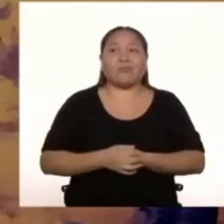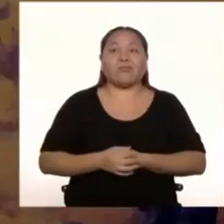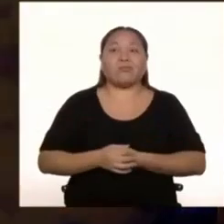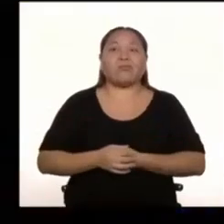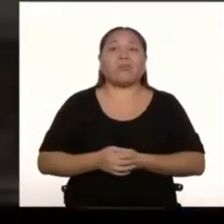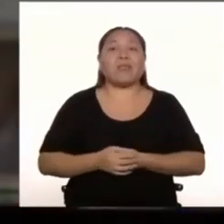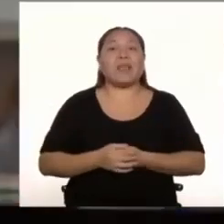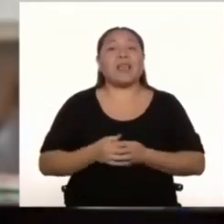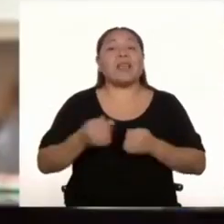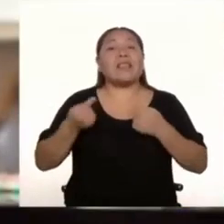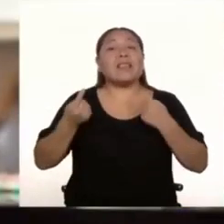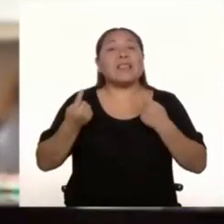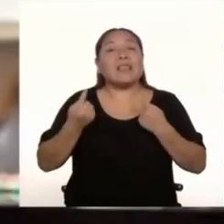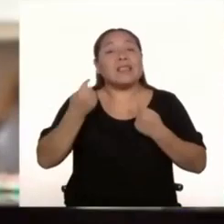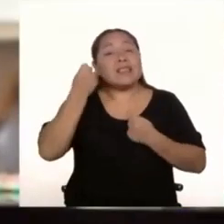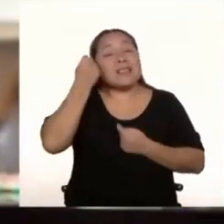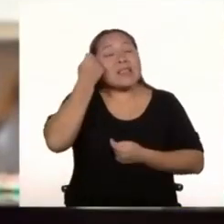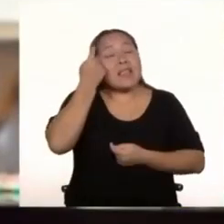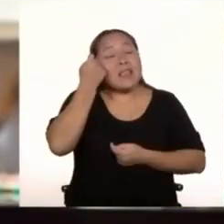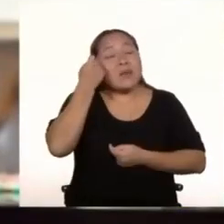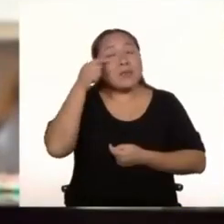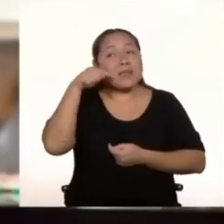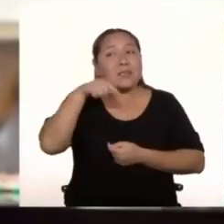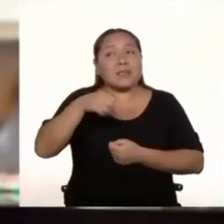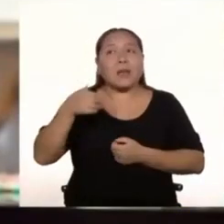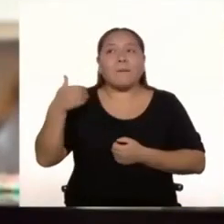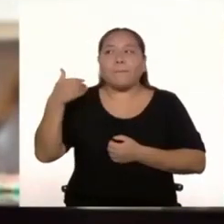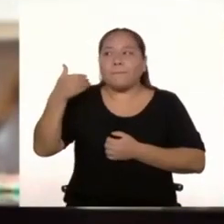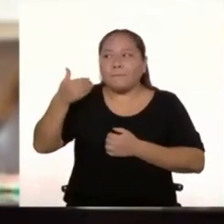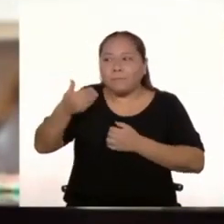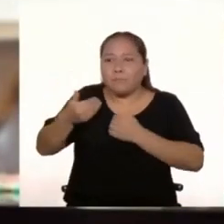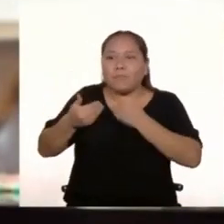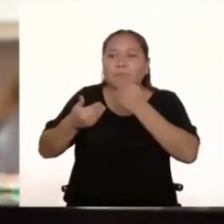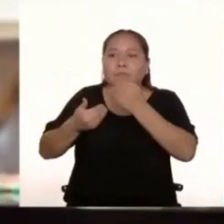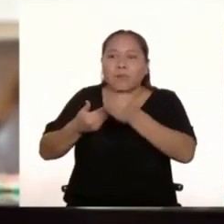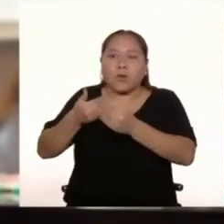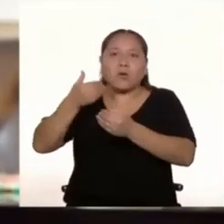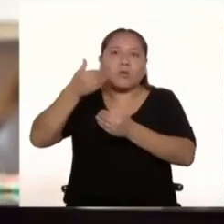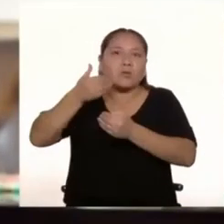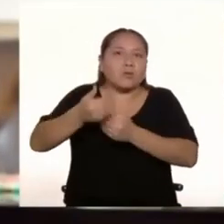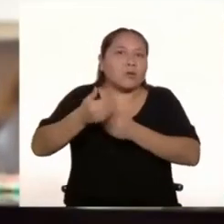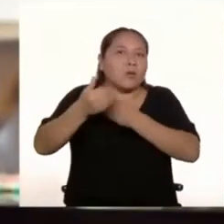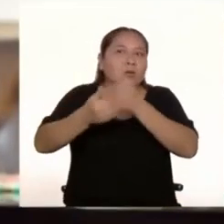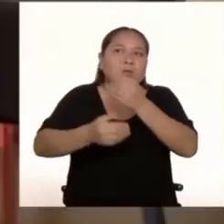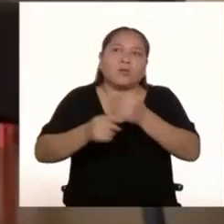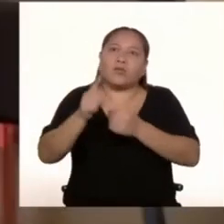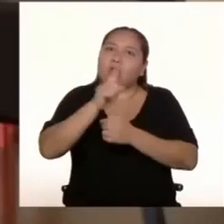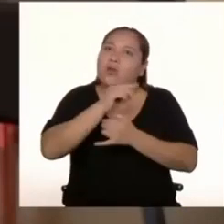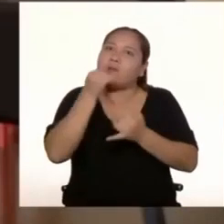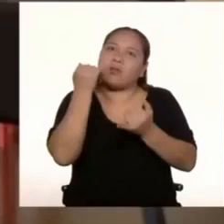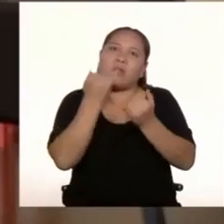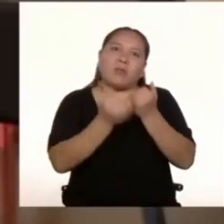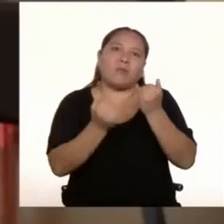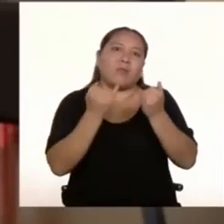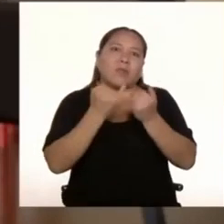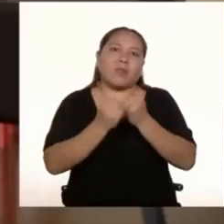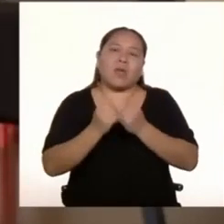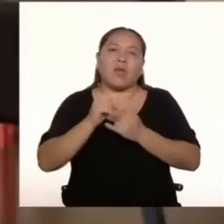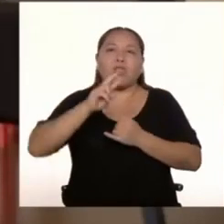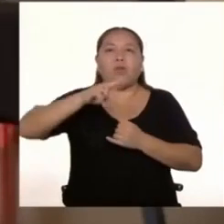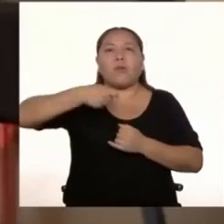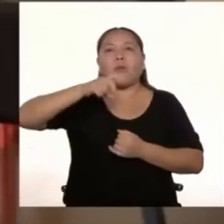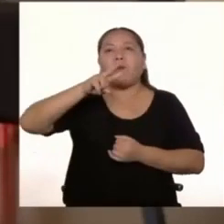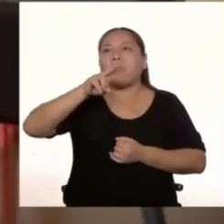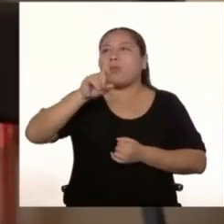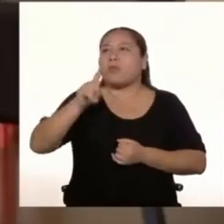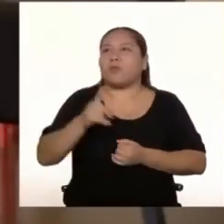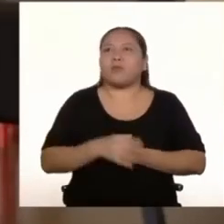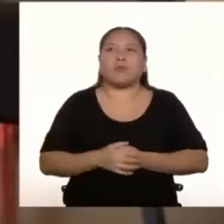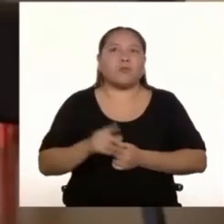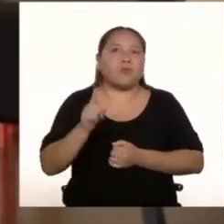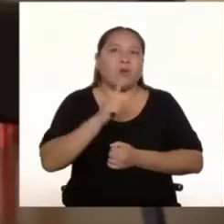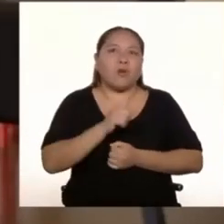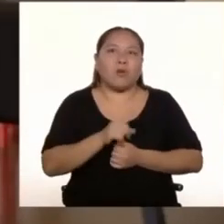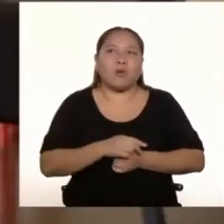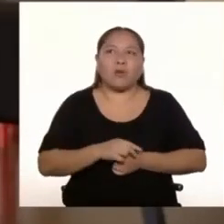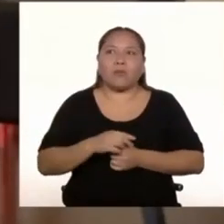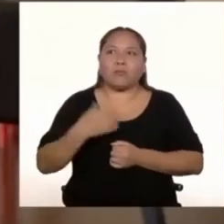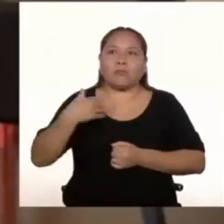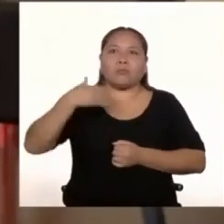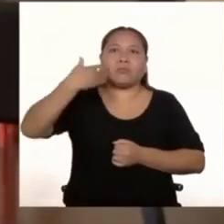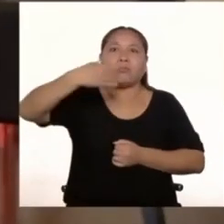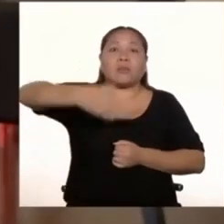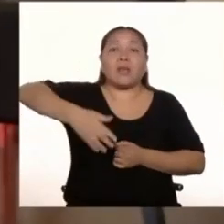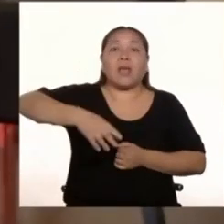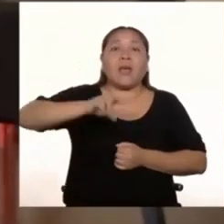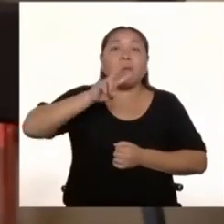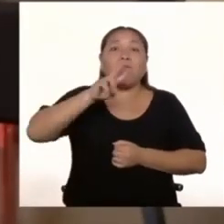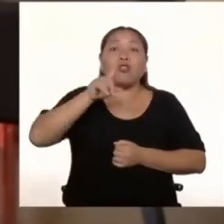Entendamos este proceso que va a tomar mucho tiempo porque no termina en el 21. O sea, el 21 es un recodo en el camino, pero en el 22 los